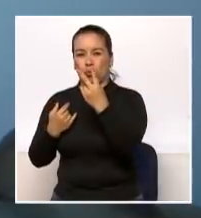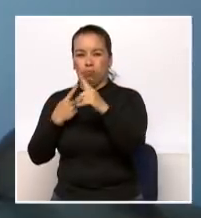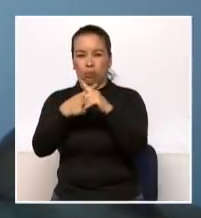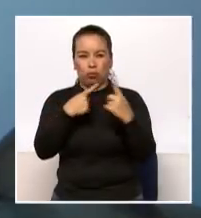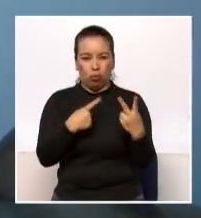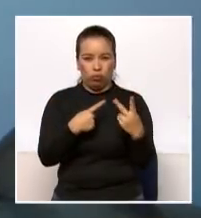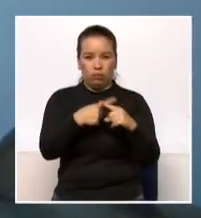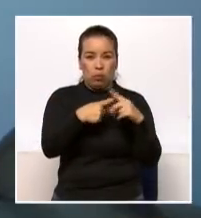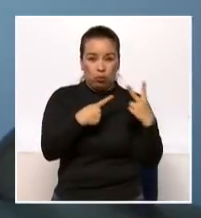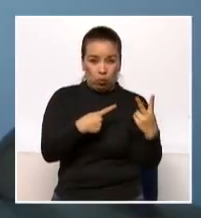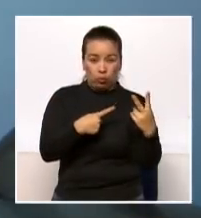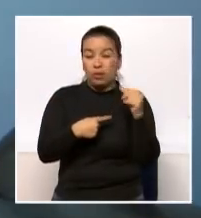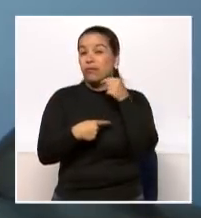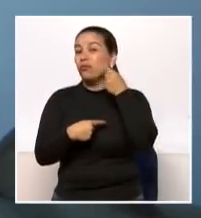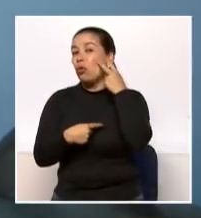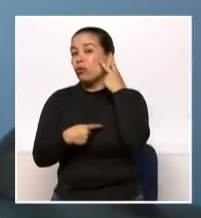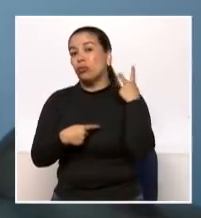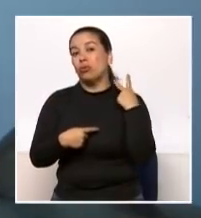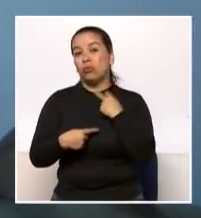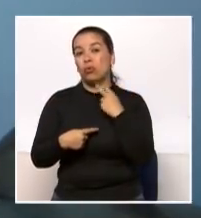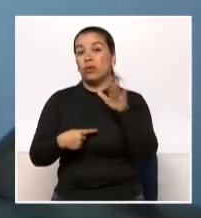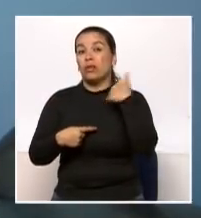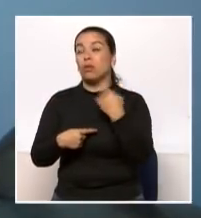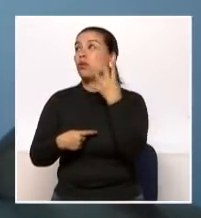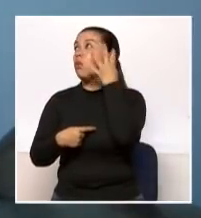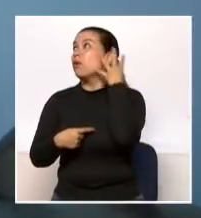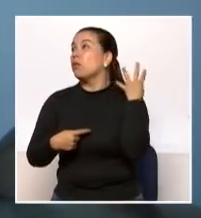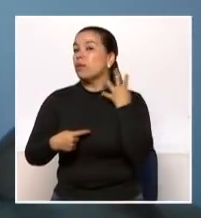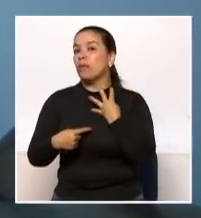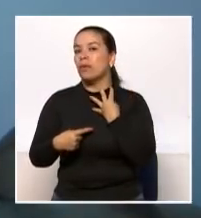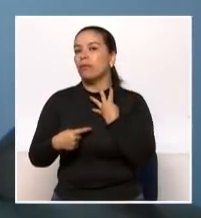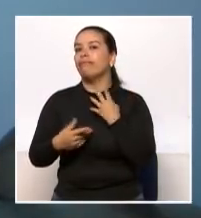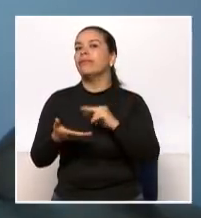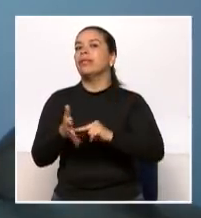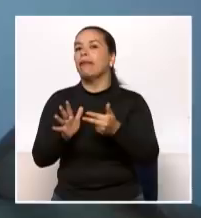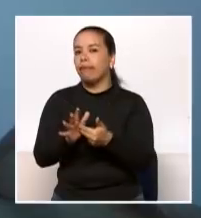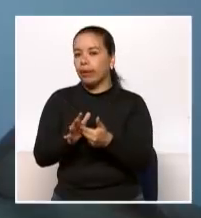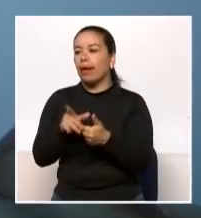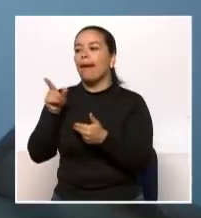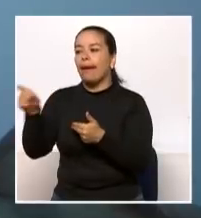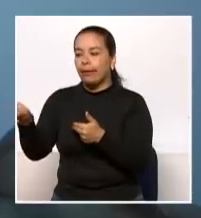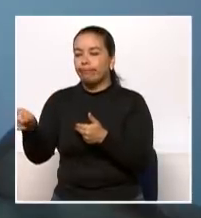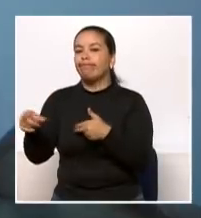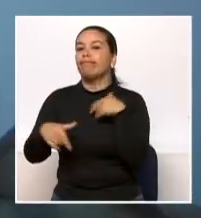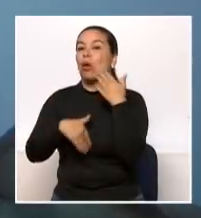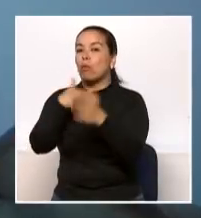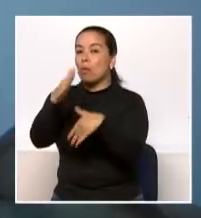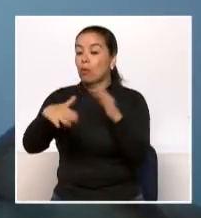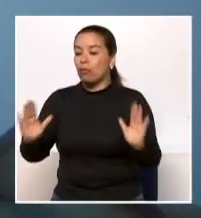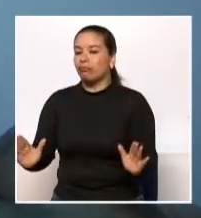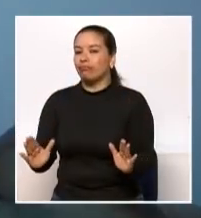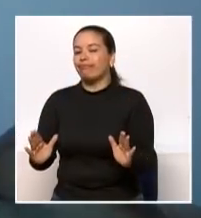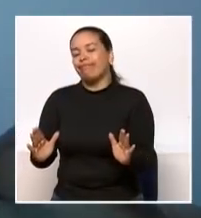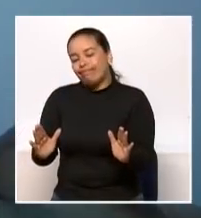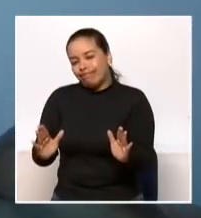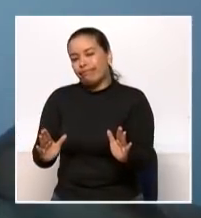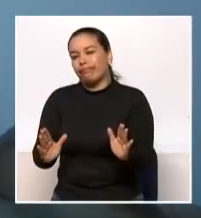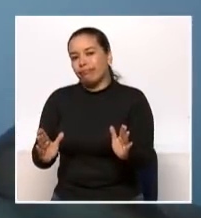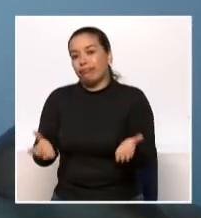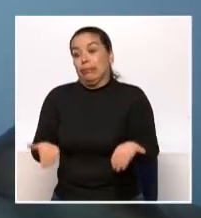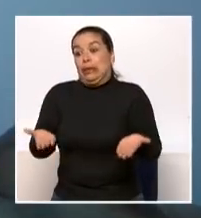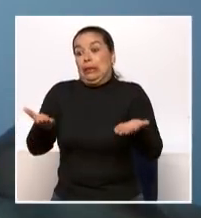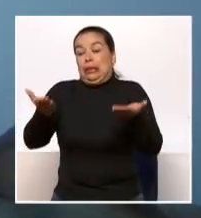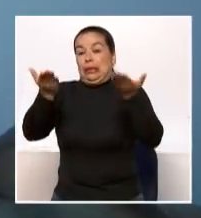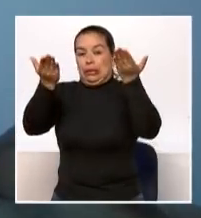1 año ese nódulo mide 4 por 4 por 4, eso es un criterio de progresión, ¿sí? Quiere decir que esa enfermedad